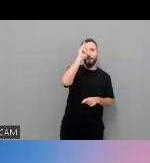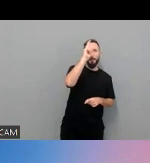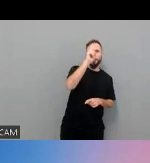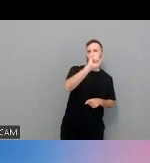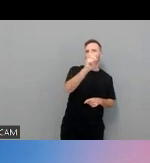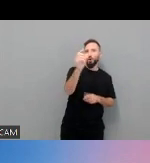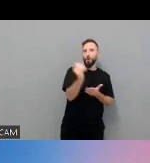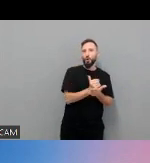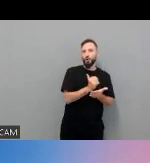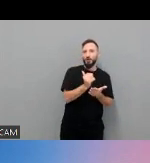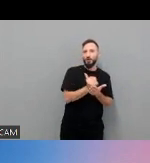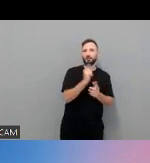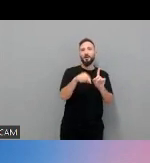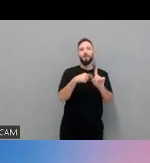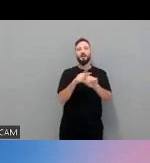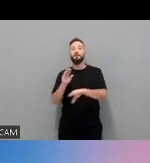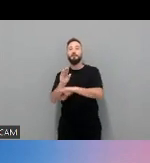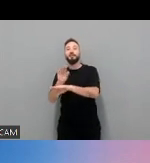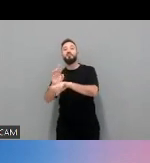contributiva y la prestación familiar